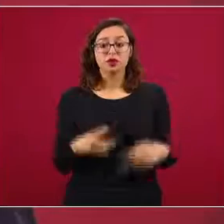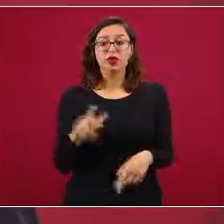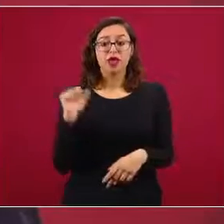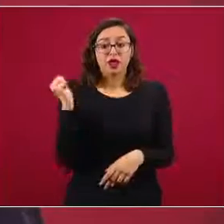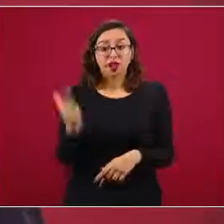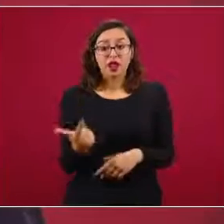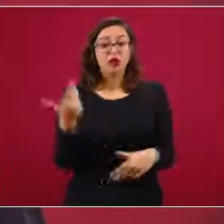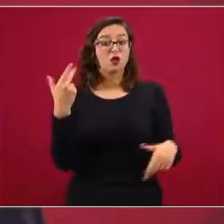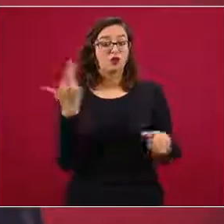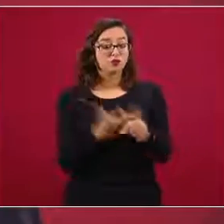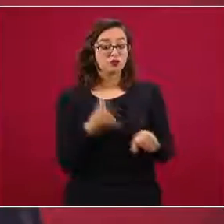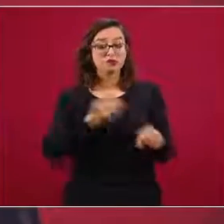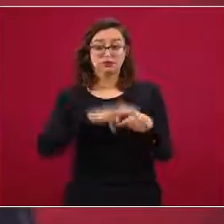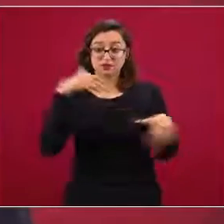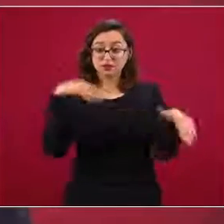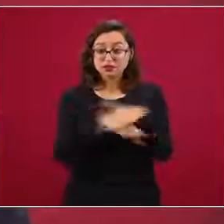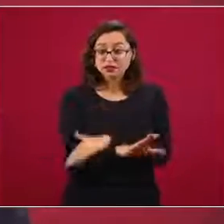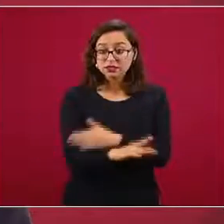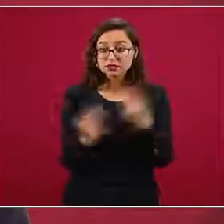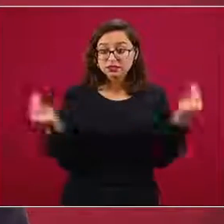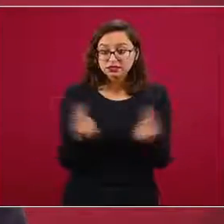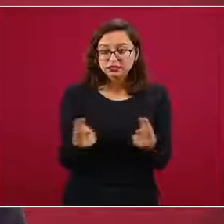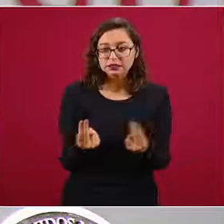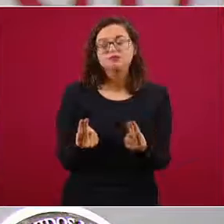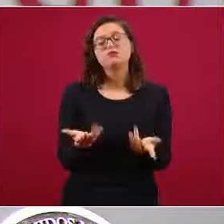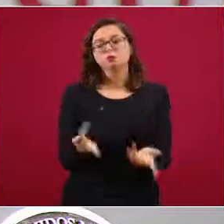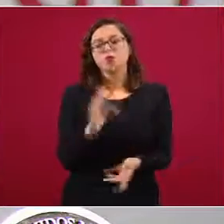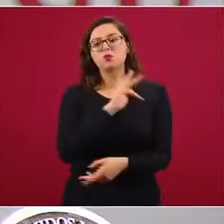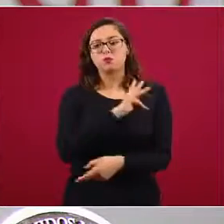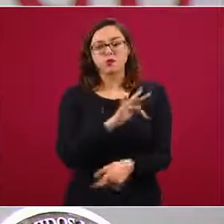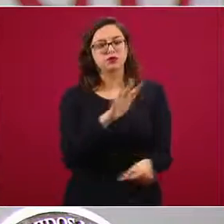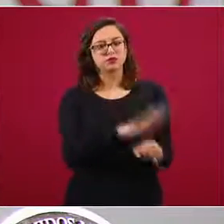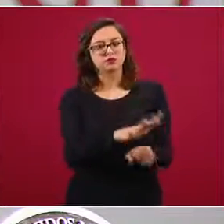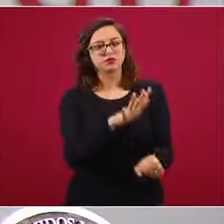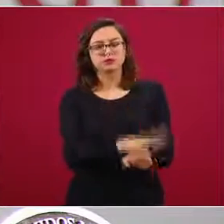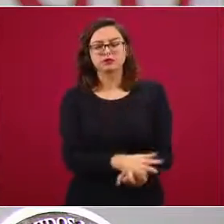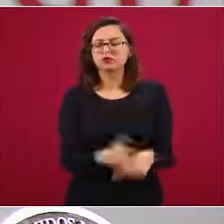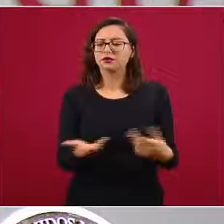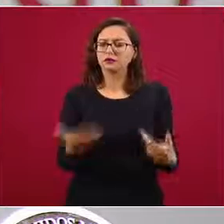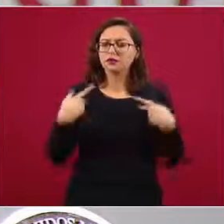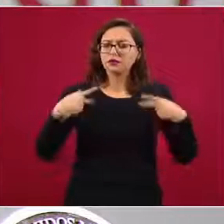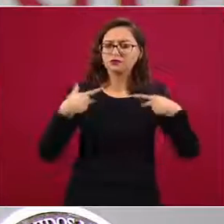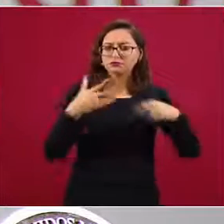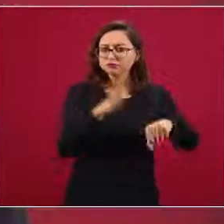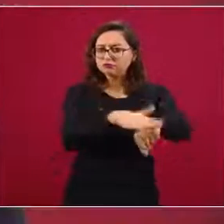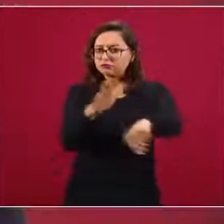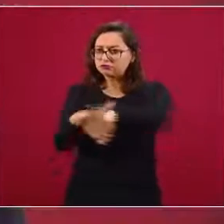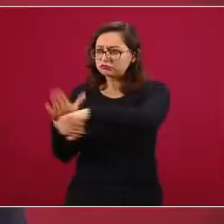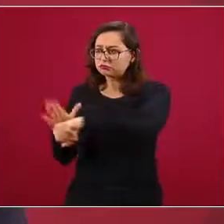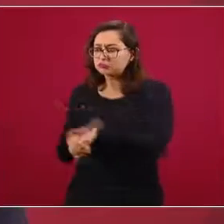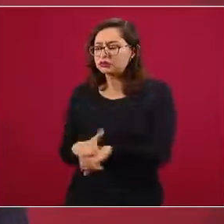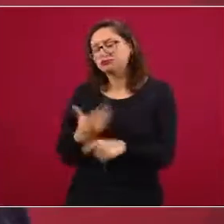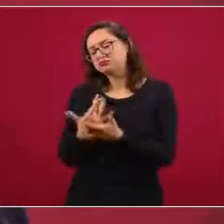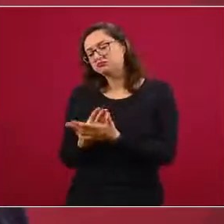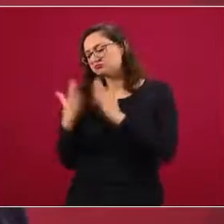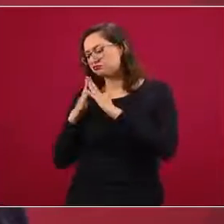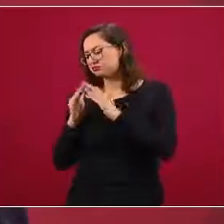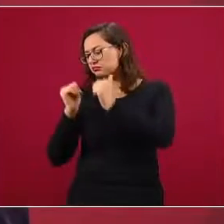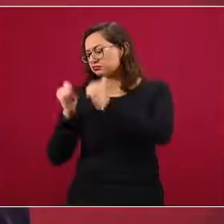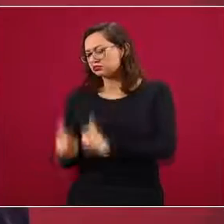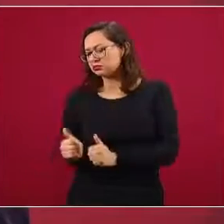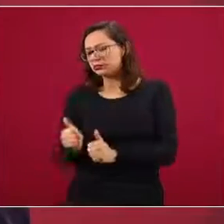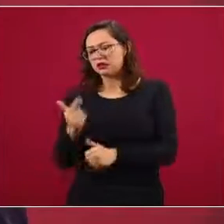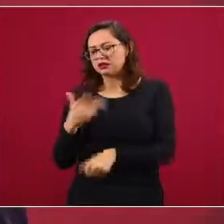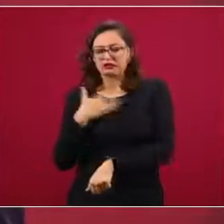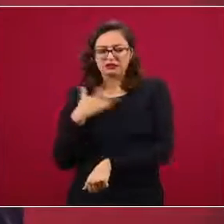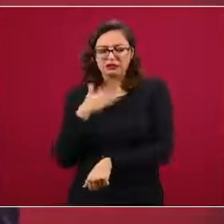se puedan hospitalizar. Seguimos recordándole a la población que no se espere, que no se espere. Hay suficientes camas de